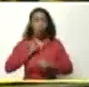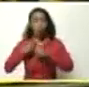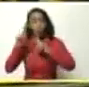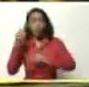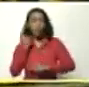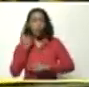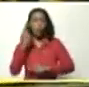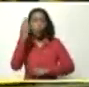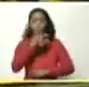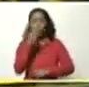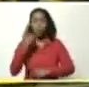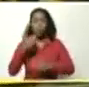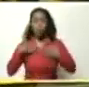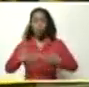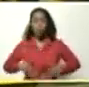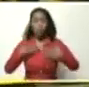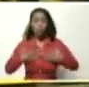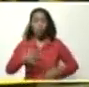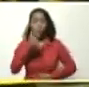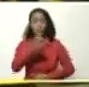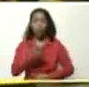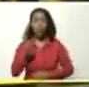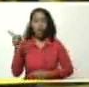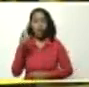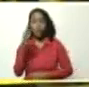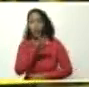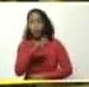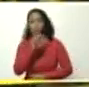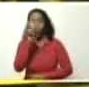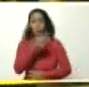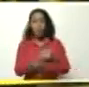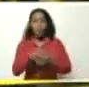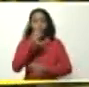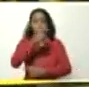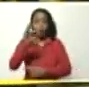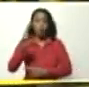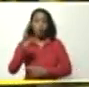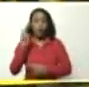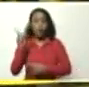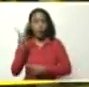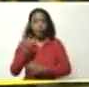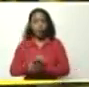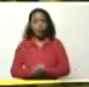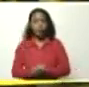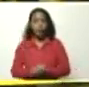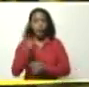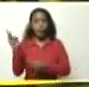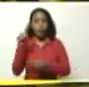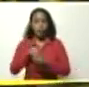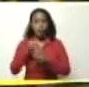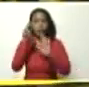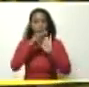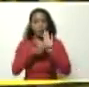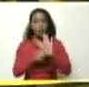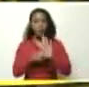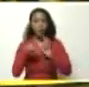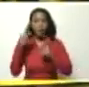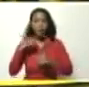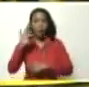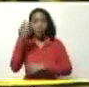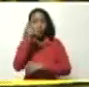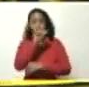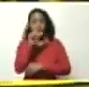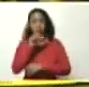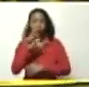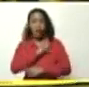que comprometa la inmunidad de la persona. Estas son aproximadamente 2 millones de personas que están en este renglón. La cuarta semana de